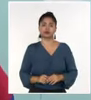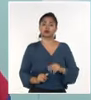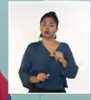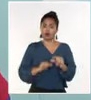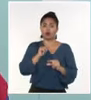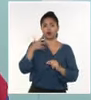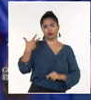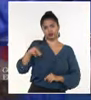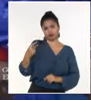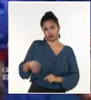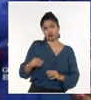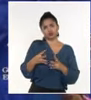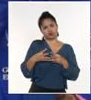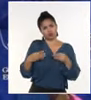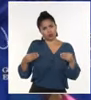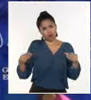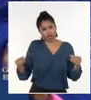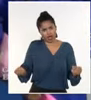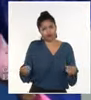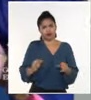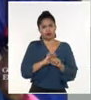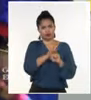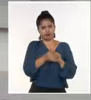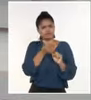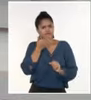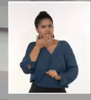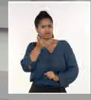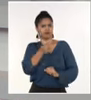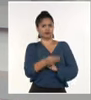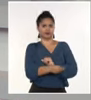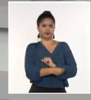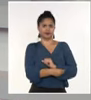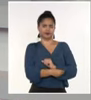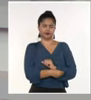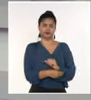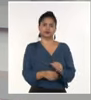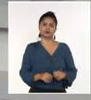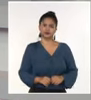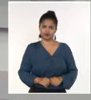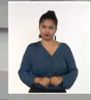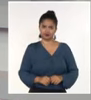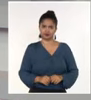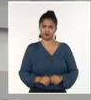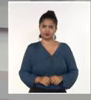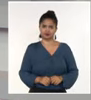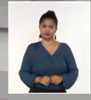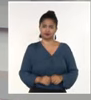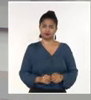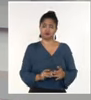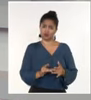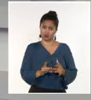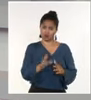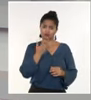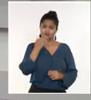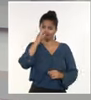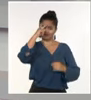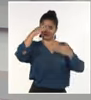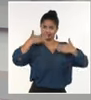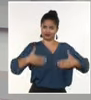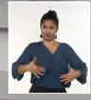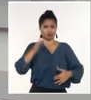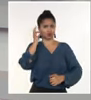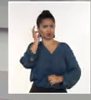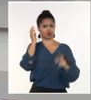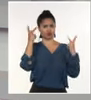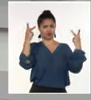sobreponernos a lo que fue este inconveniente. Bueno, pronta recuperación para Idelani Gómez, una de las grandes talentos que ha